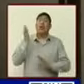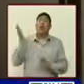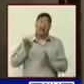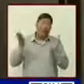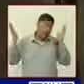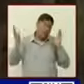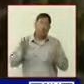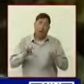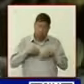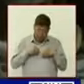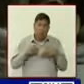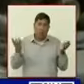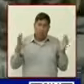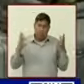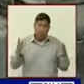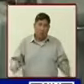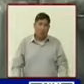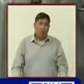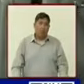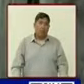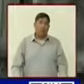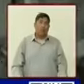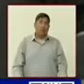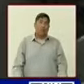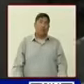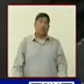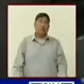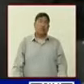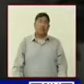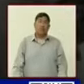no estuviera en la calle así.